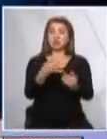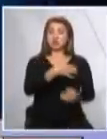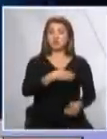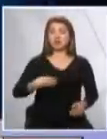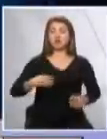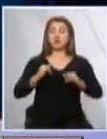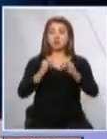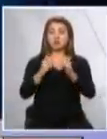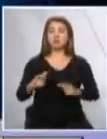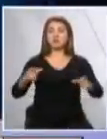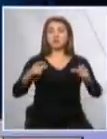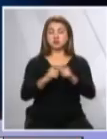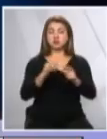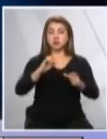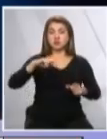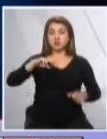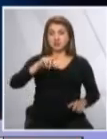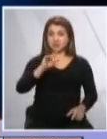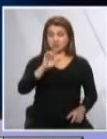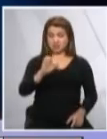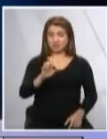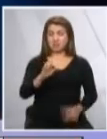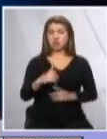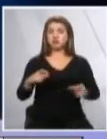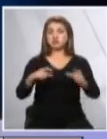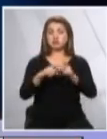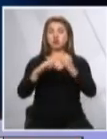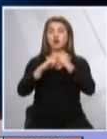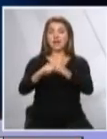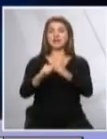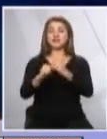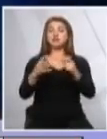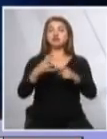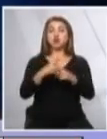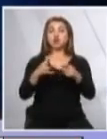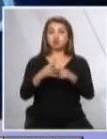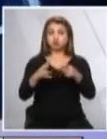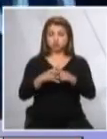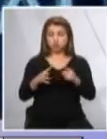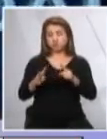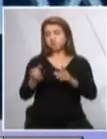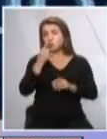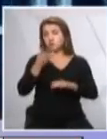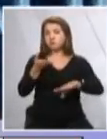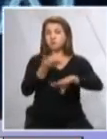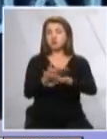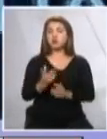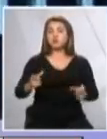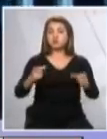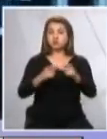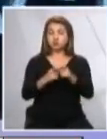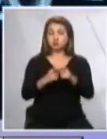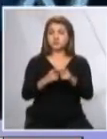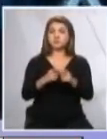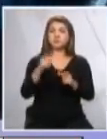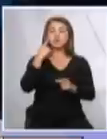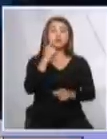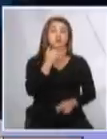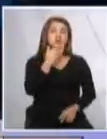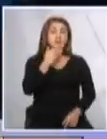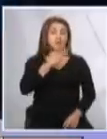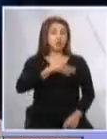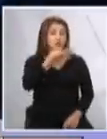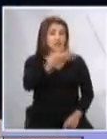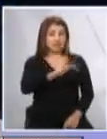es el informe de la Comisión Engel, de este Consejo Anticorrupción. ¿Qué esperarían ustedes en términos de lo que proponga la Comisión Engel, pero también en lo que